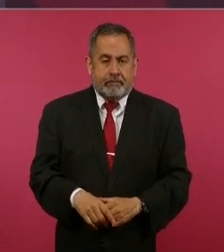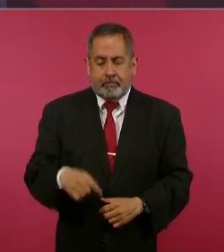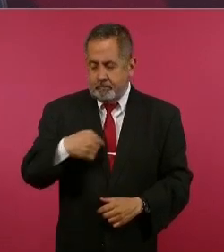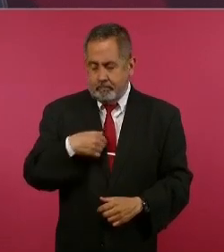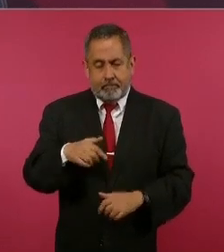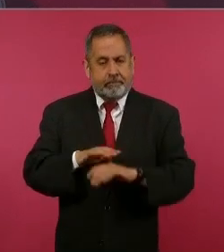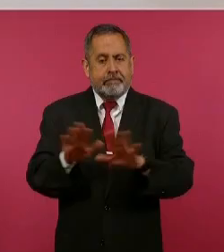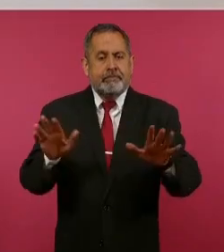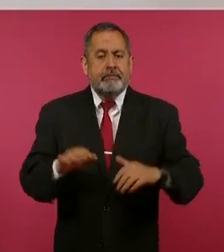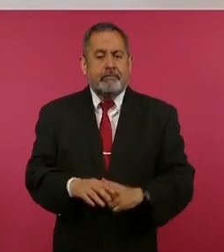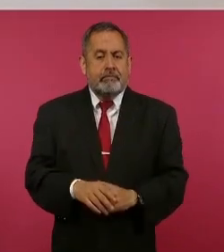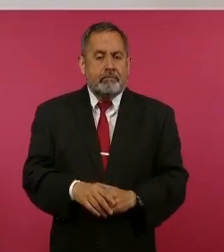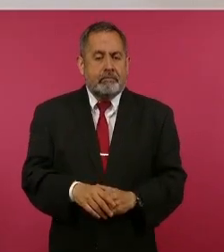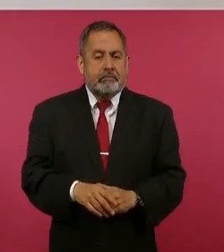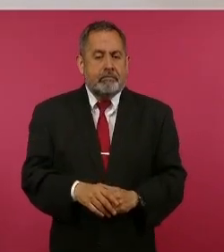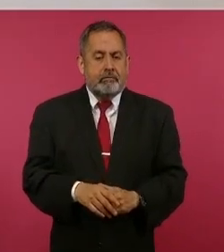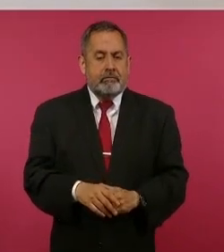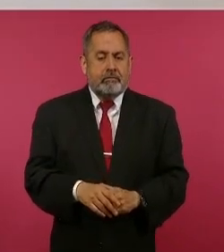estoy